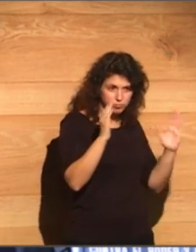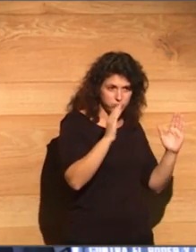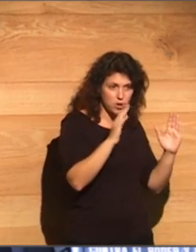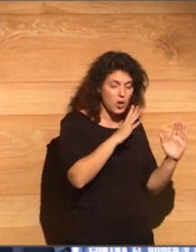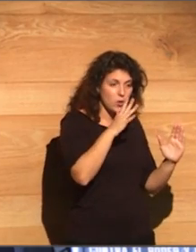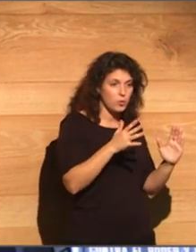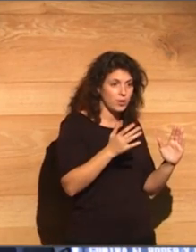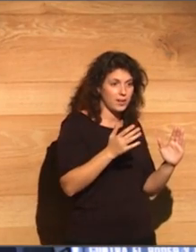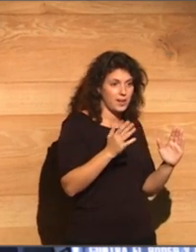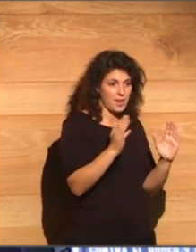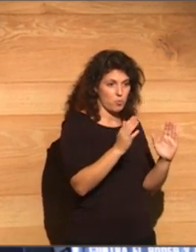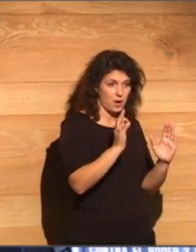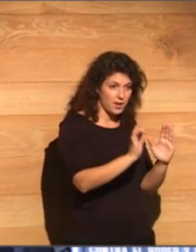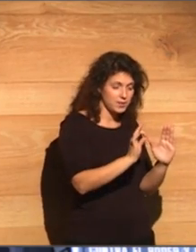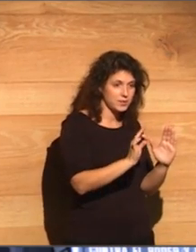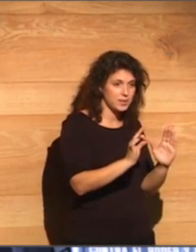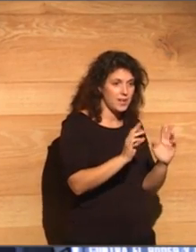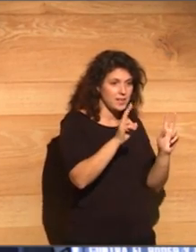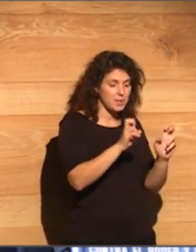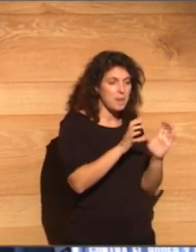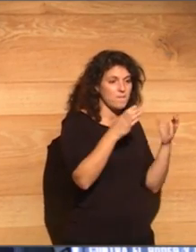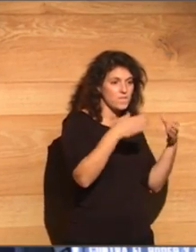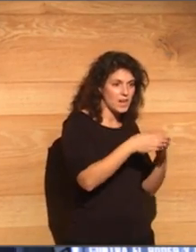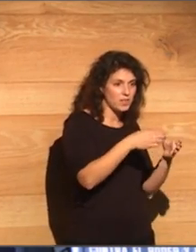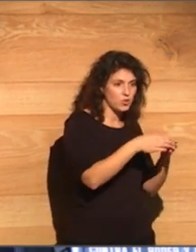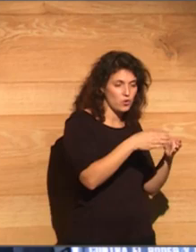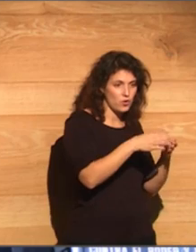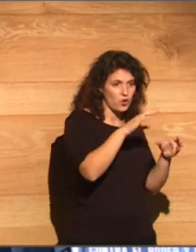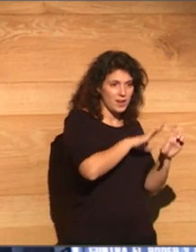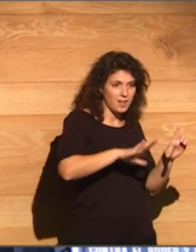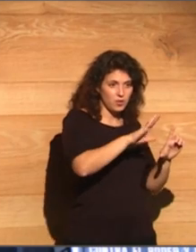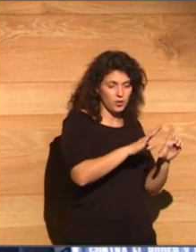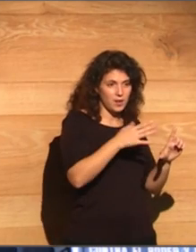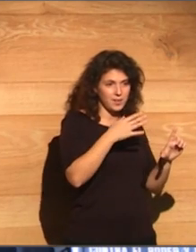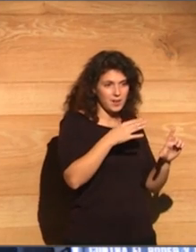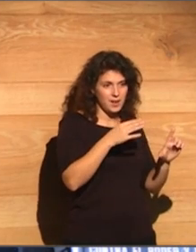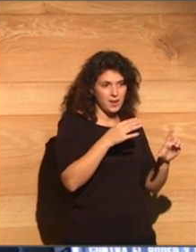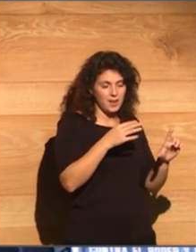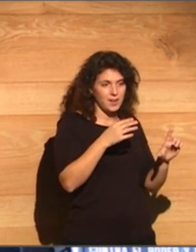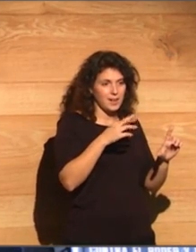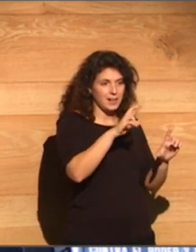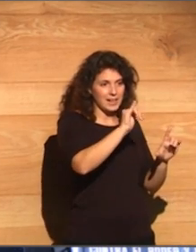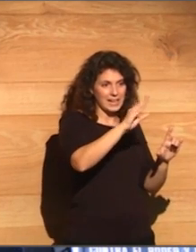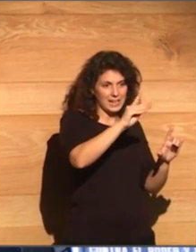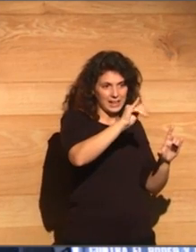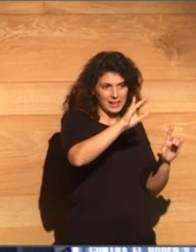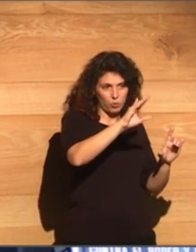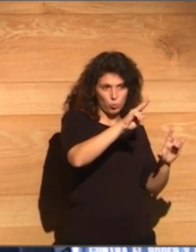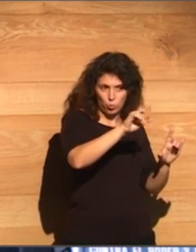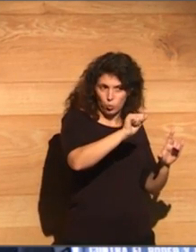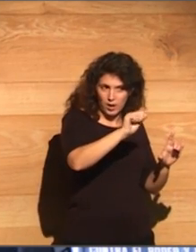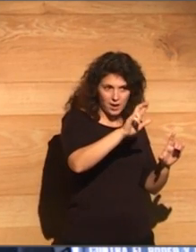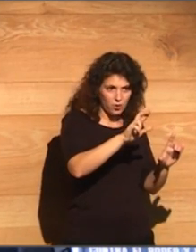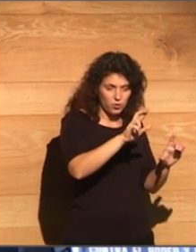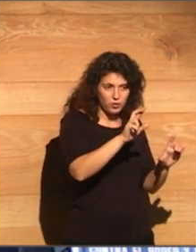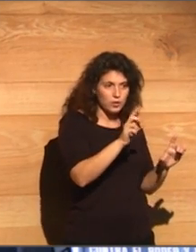podía permitir, para empezar, que el bando nacional apareciera ridiculizado de esa manera, por más que lo intentaban. Vamos a hacer que los oficiales sean